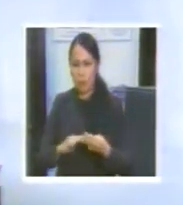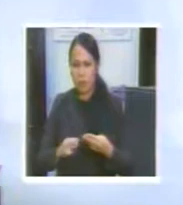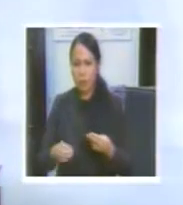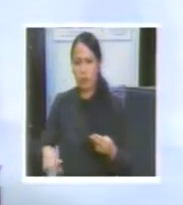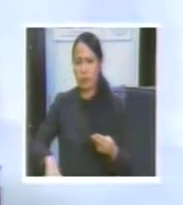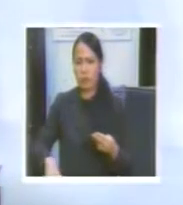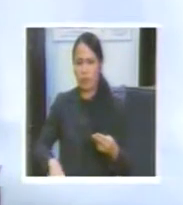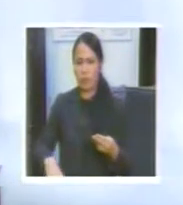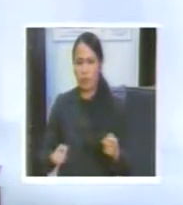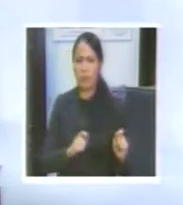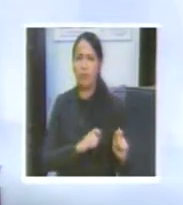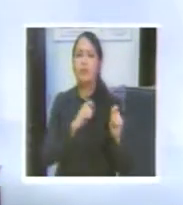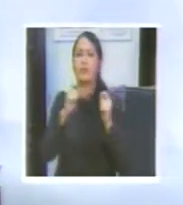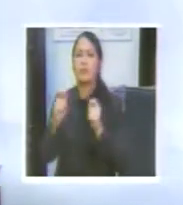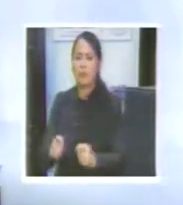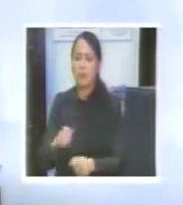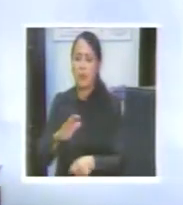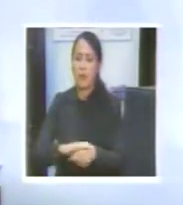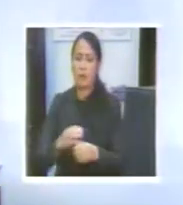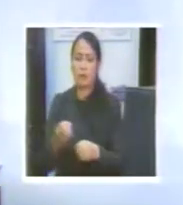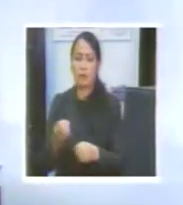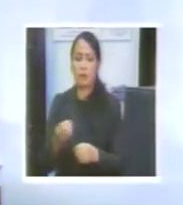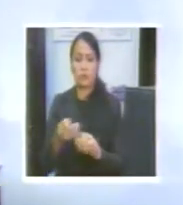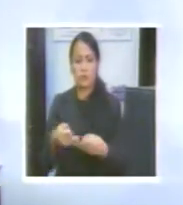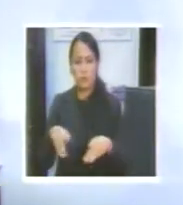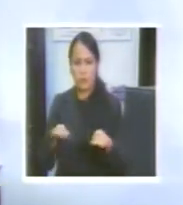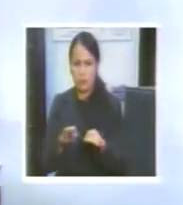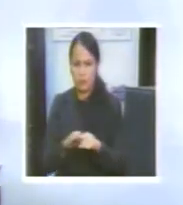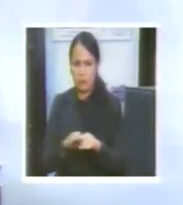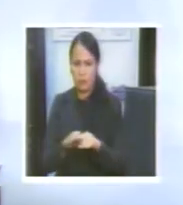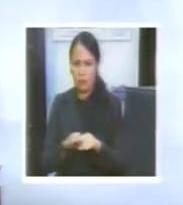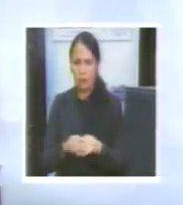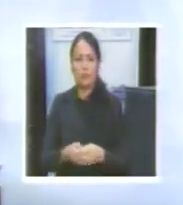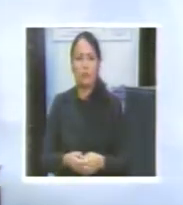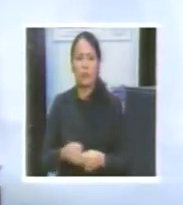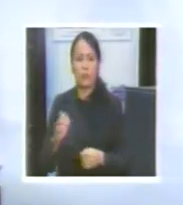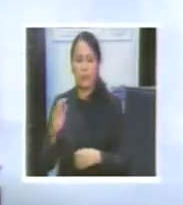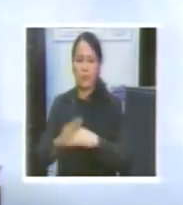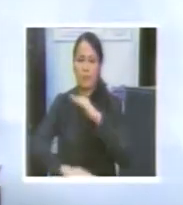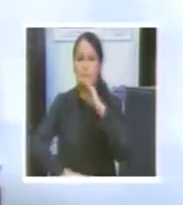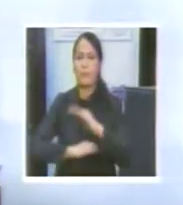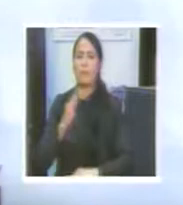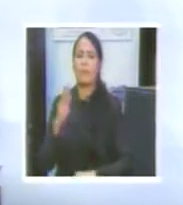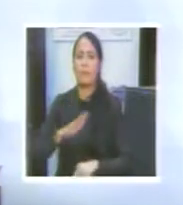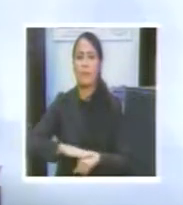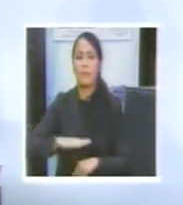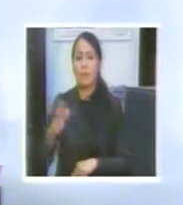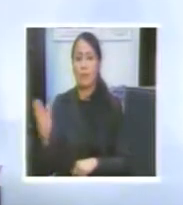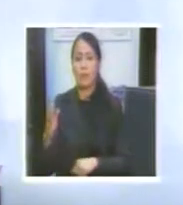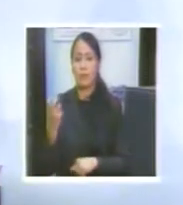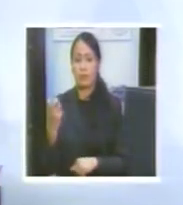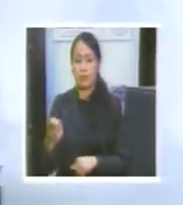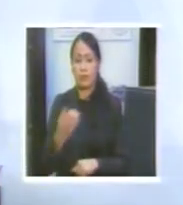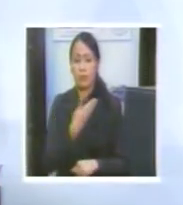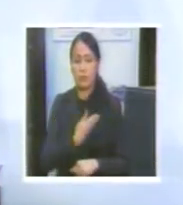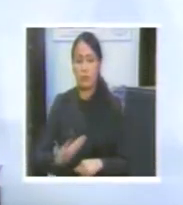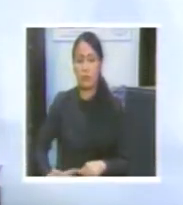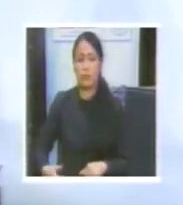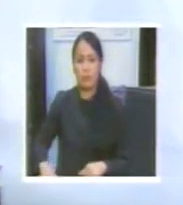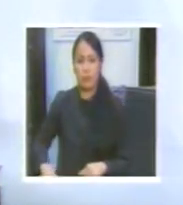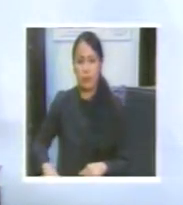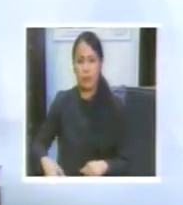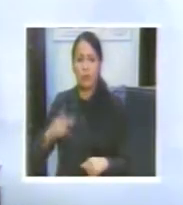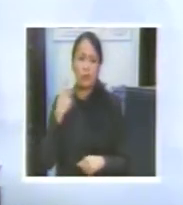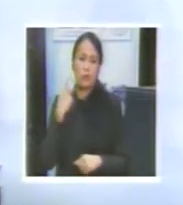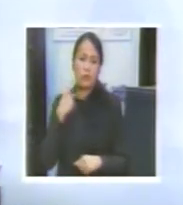a este acuerdo la más alta prioridad, al grado que se le puede identificar como el logro más importante y sello distintivo de su política